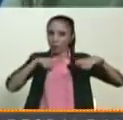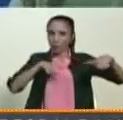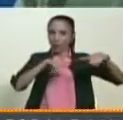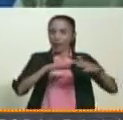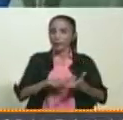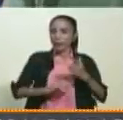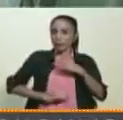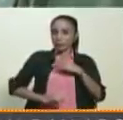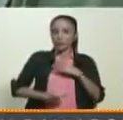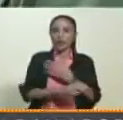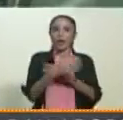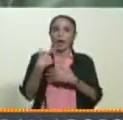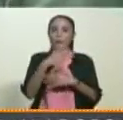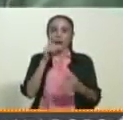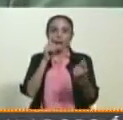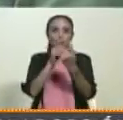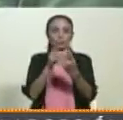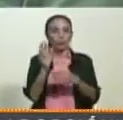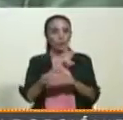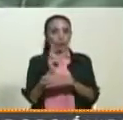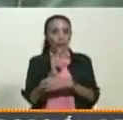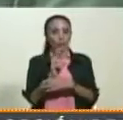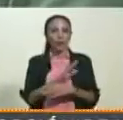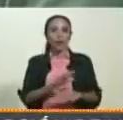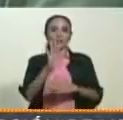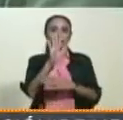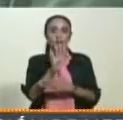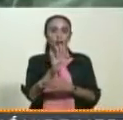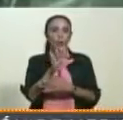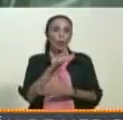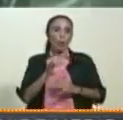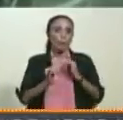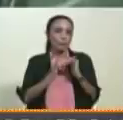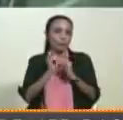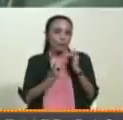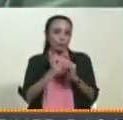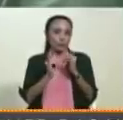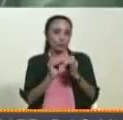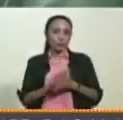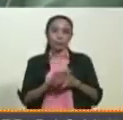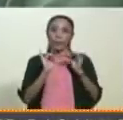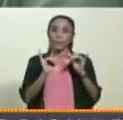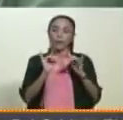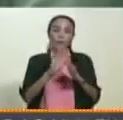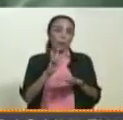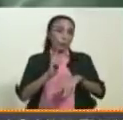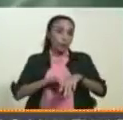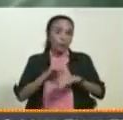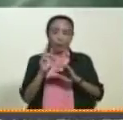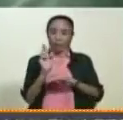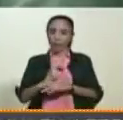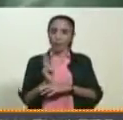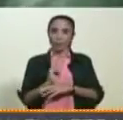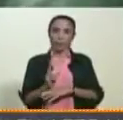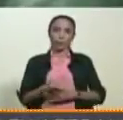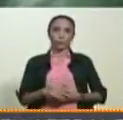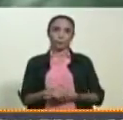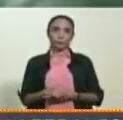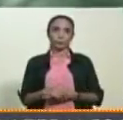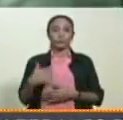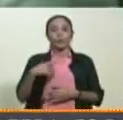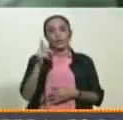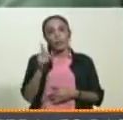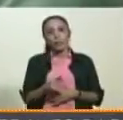atender simultáneamente 5 neonatos en el mismo momento, incluyendo una sala de parto